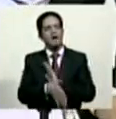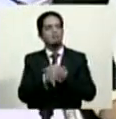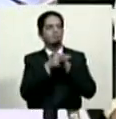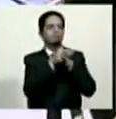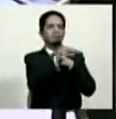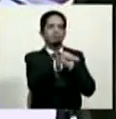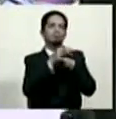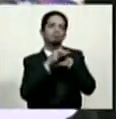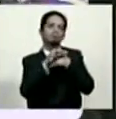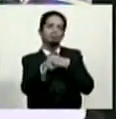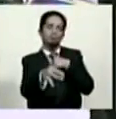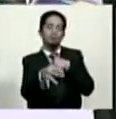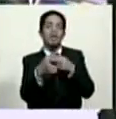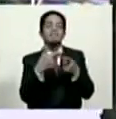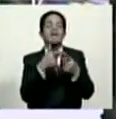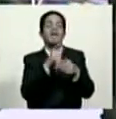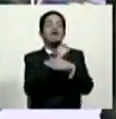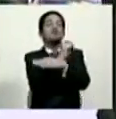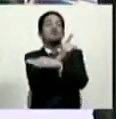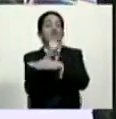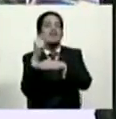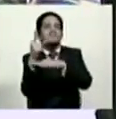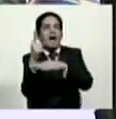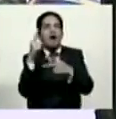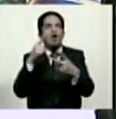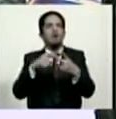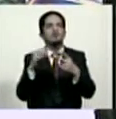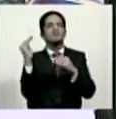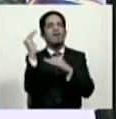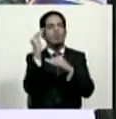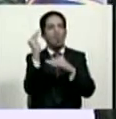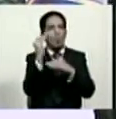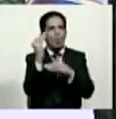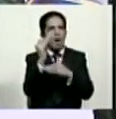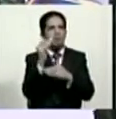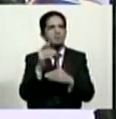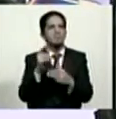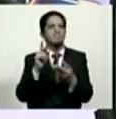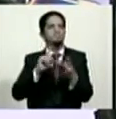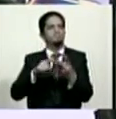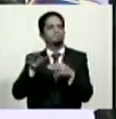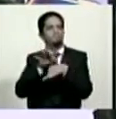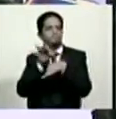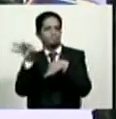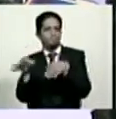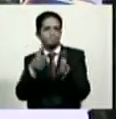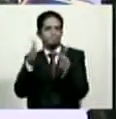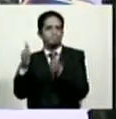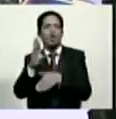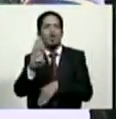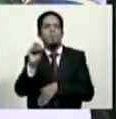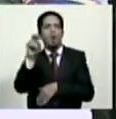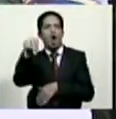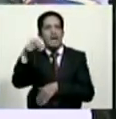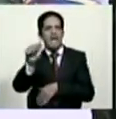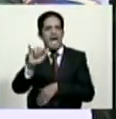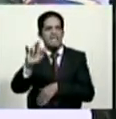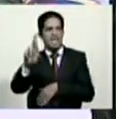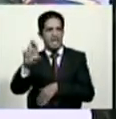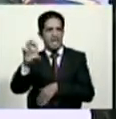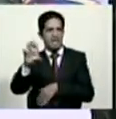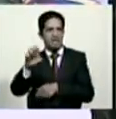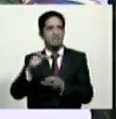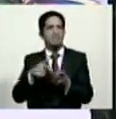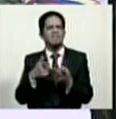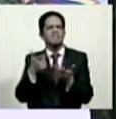Aruba, Curazao y Bonaire. Al respecto, debemos destacar que la nota diplomática y también el encuentro fue dado